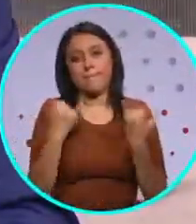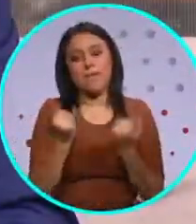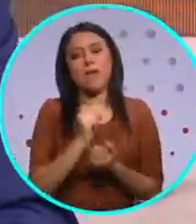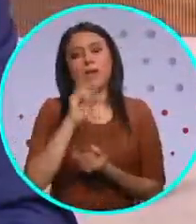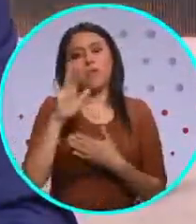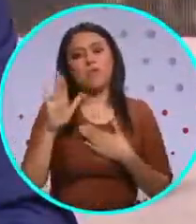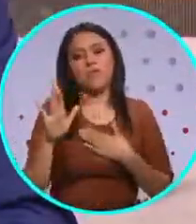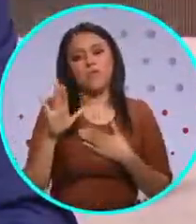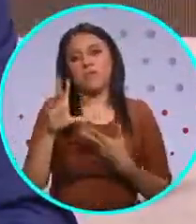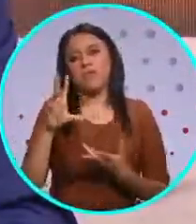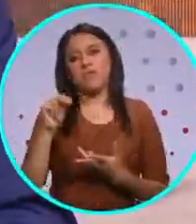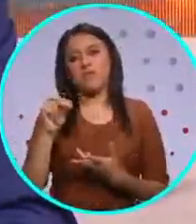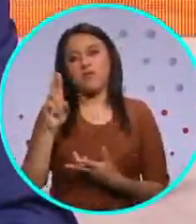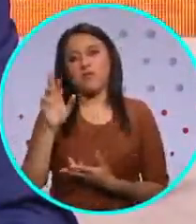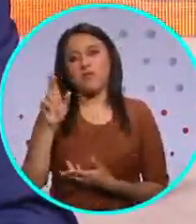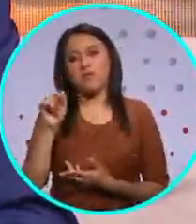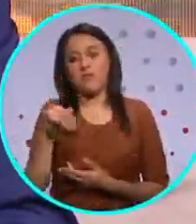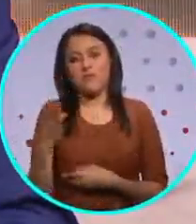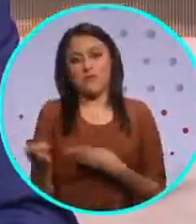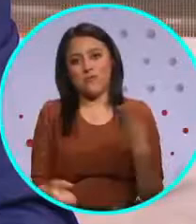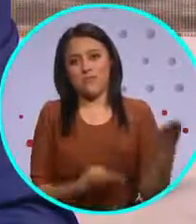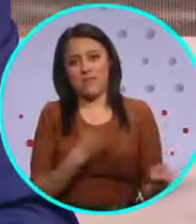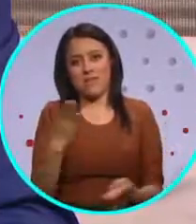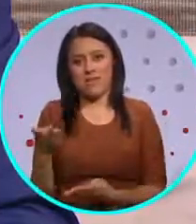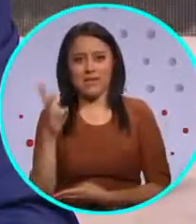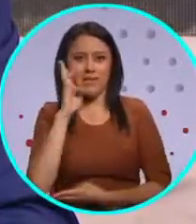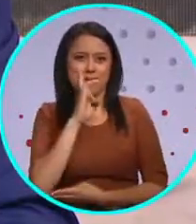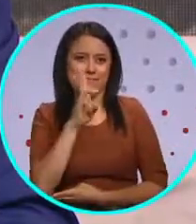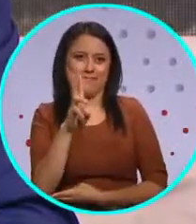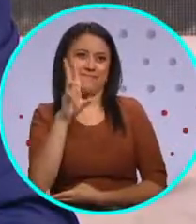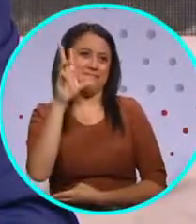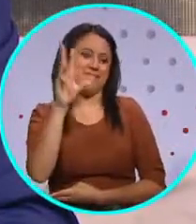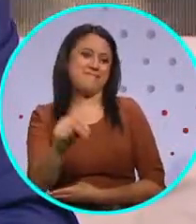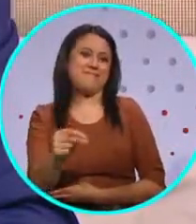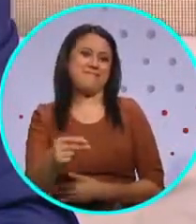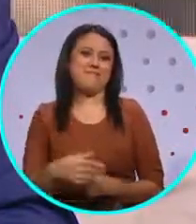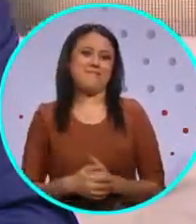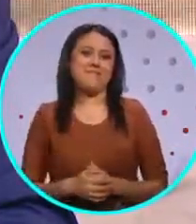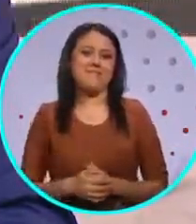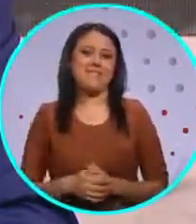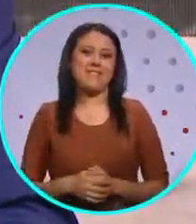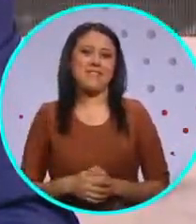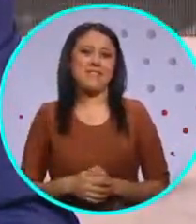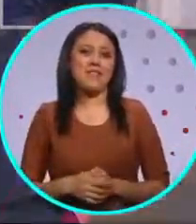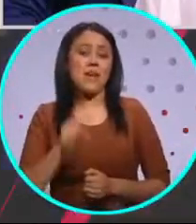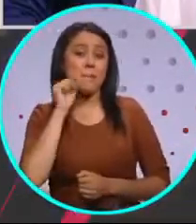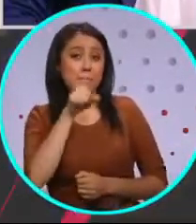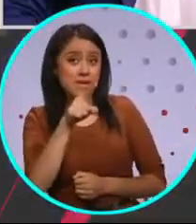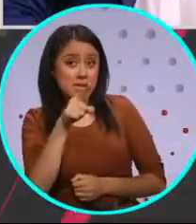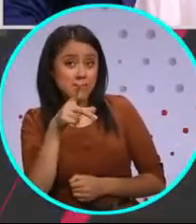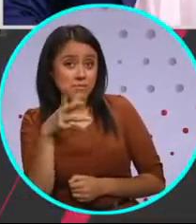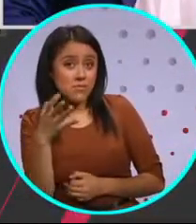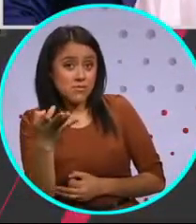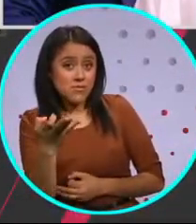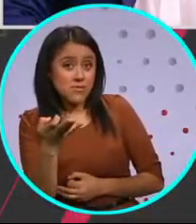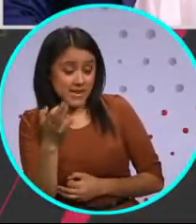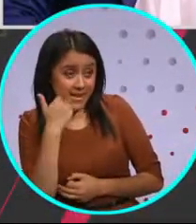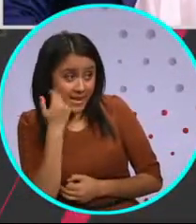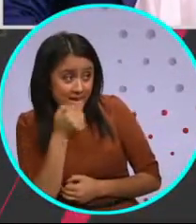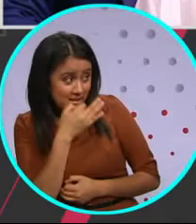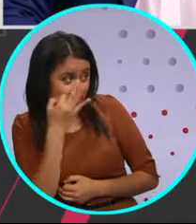prometieron mandarles el urbano a bailar ahí en el perfume miguel navas sobre todo si quieren los libros